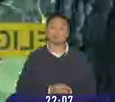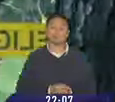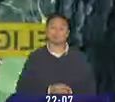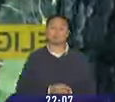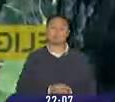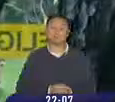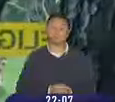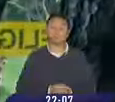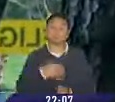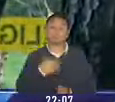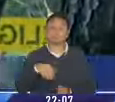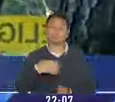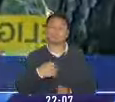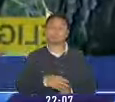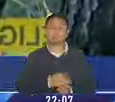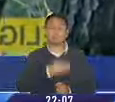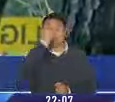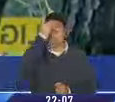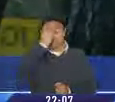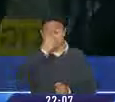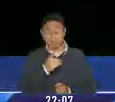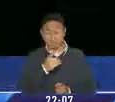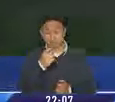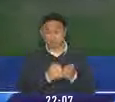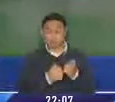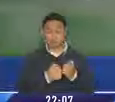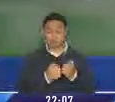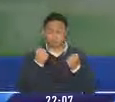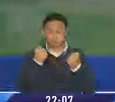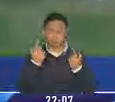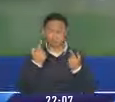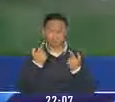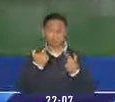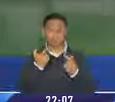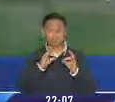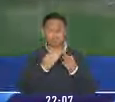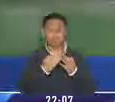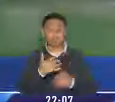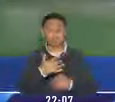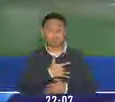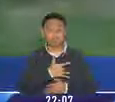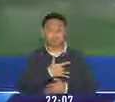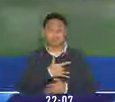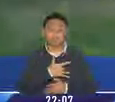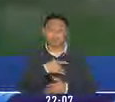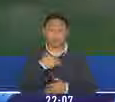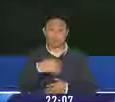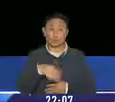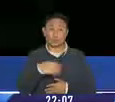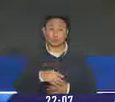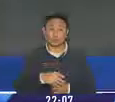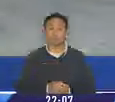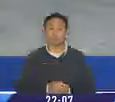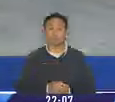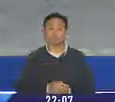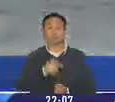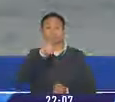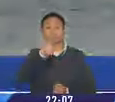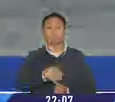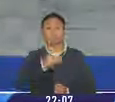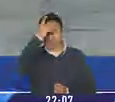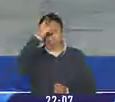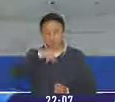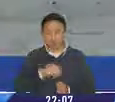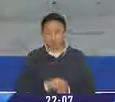decisión fatal que dejó susto, reflexión, sorpresa, dolor y pena en quienes presenciaron el duro cuadro elaborado por un suicida que